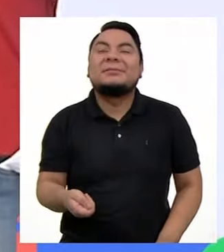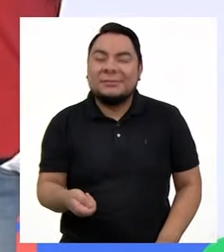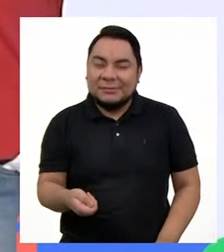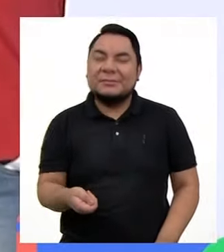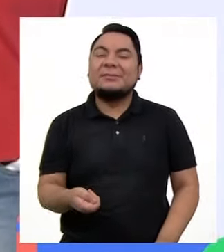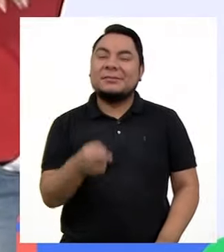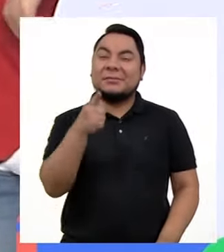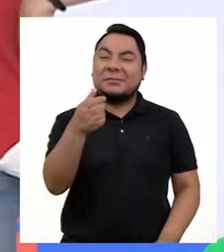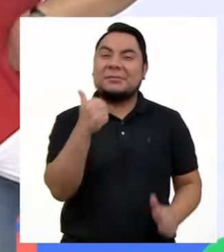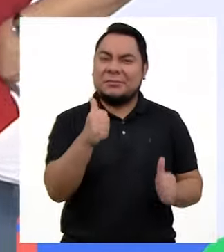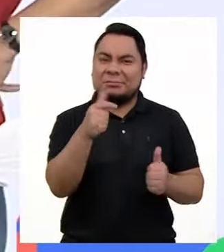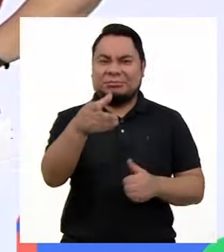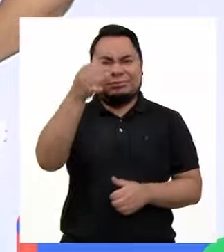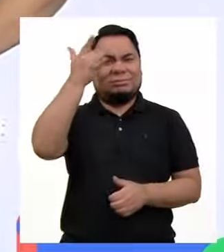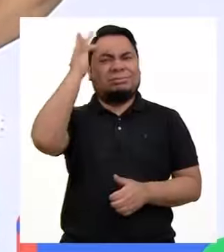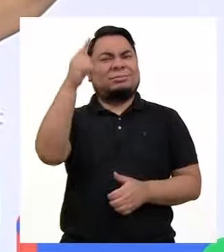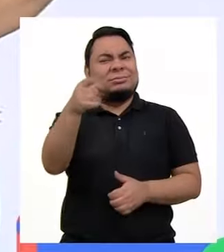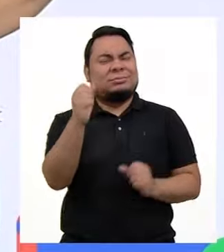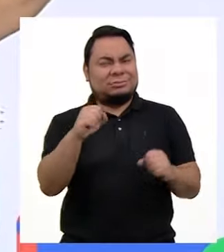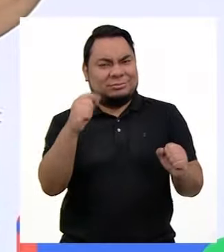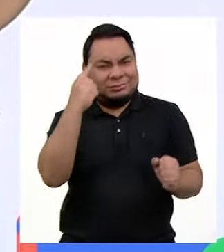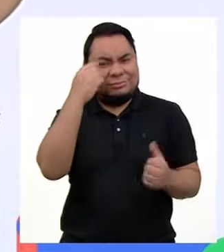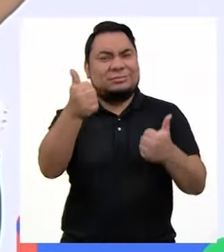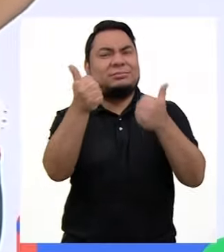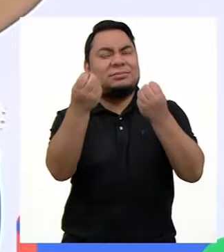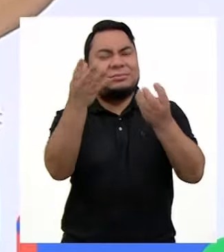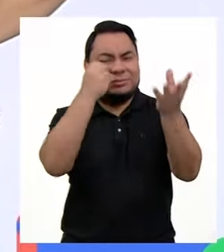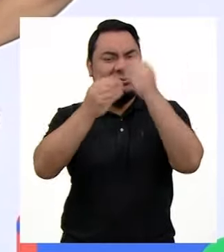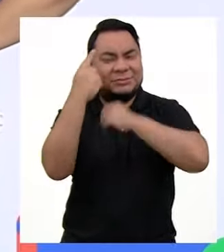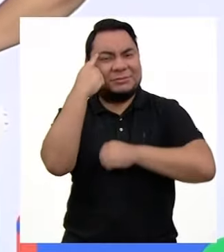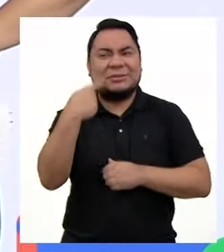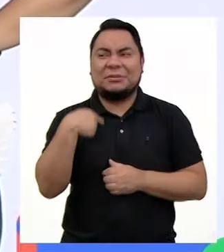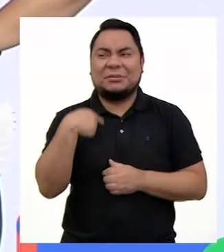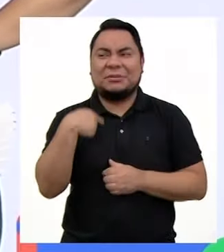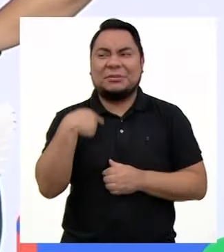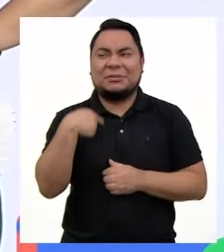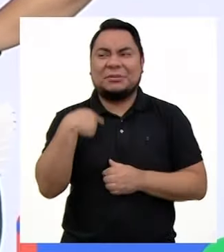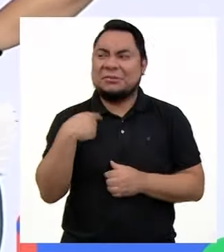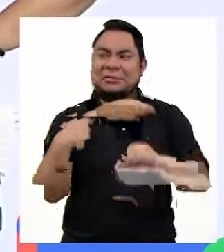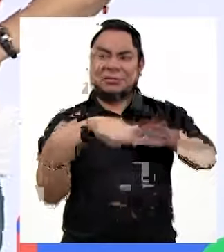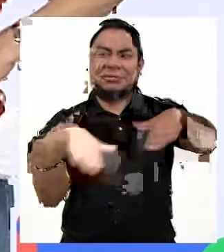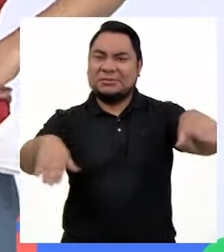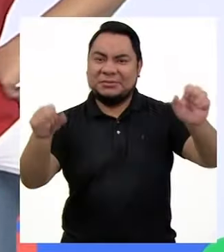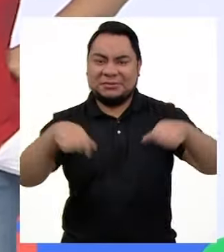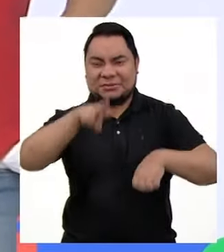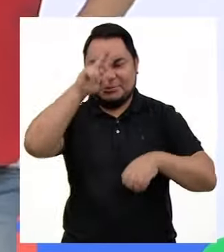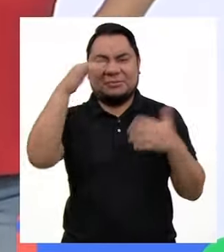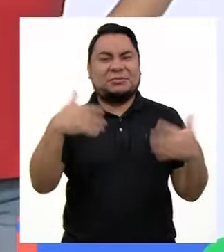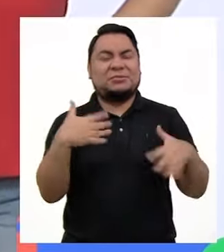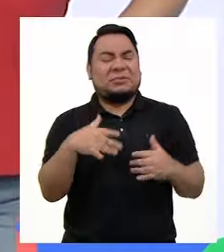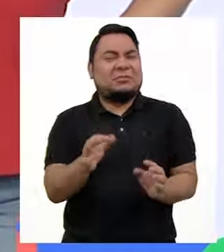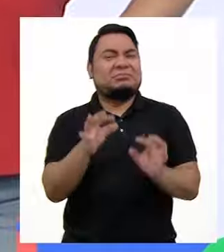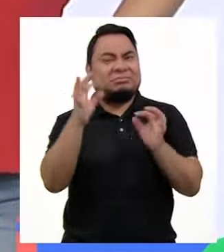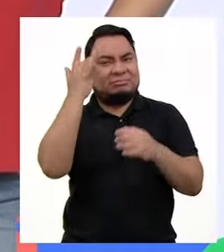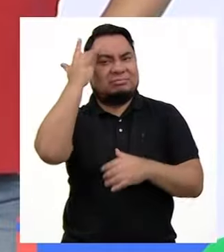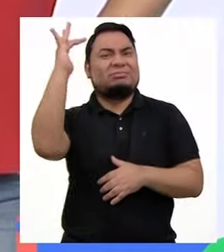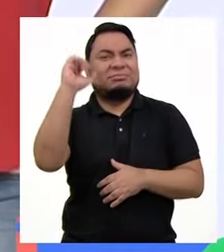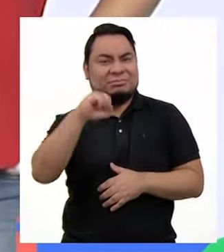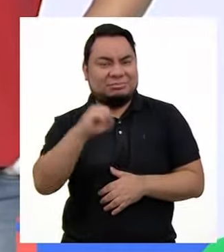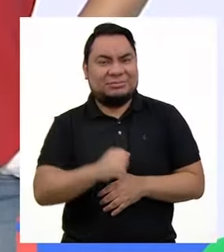Pero qué energía que vosotros tenéis, qué determinación. Ya me habían comentado que los niños del Perú eran extraordinarios.